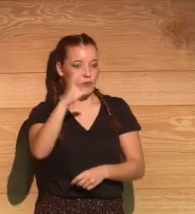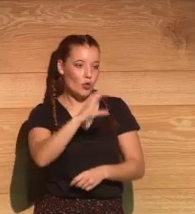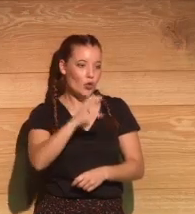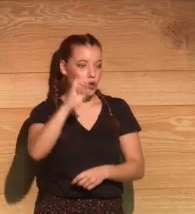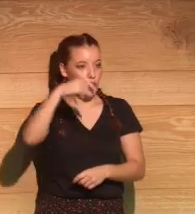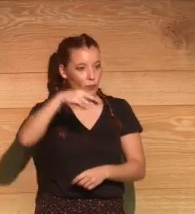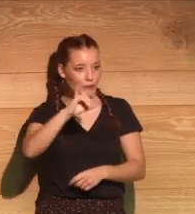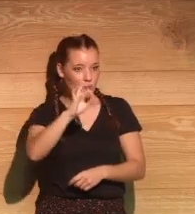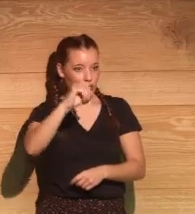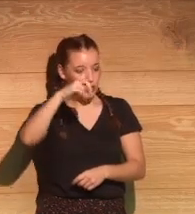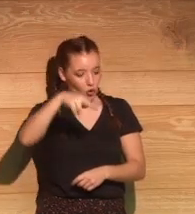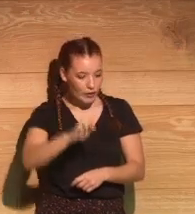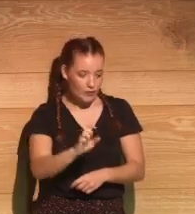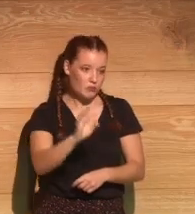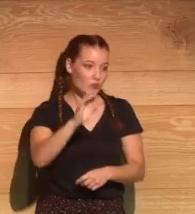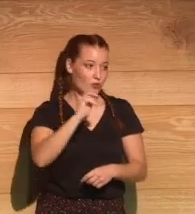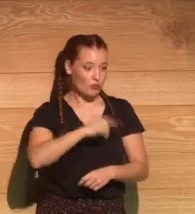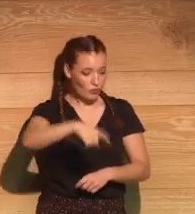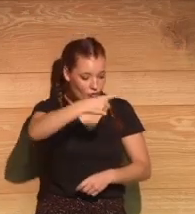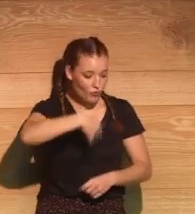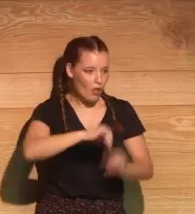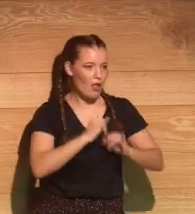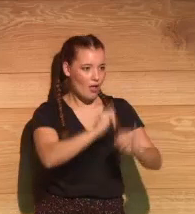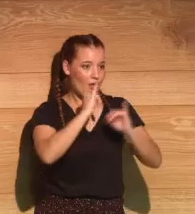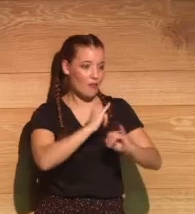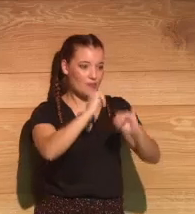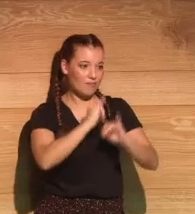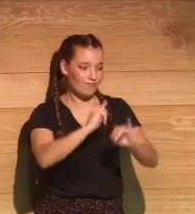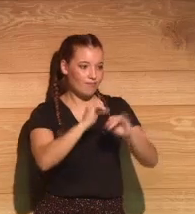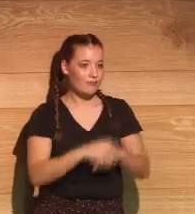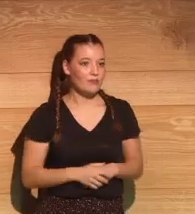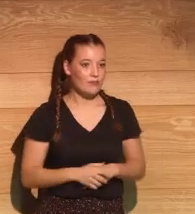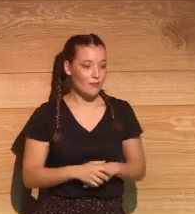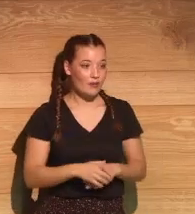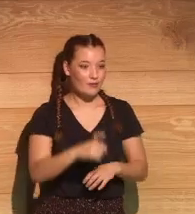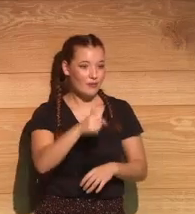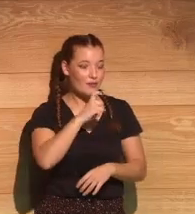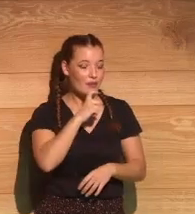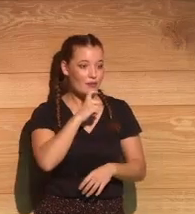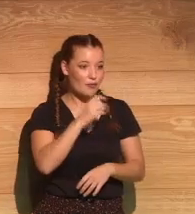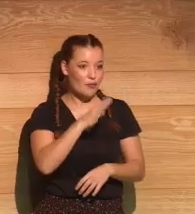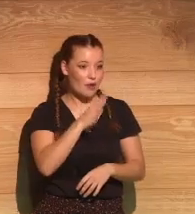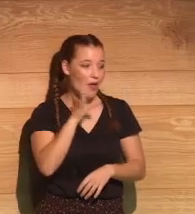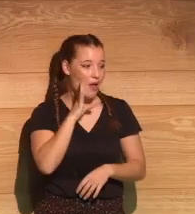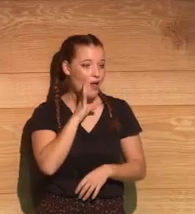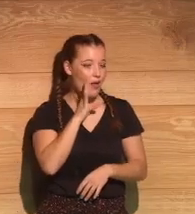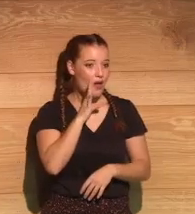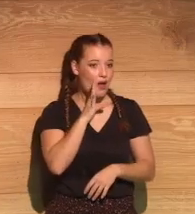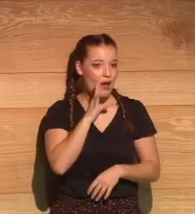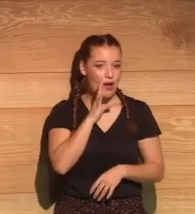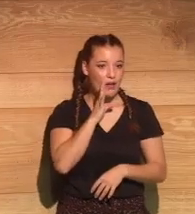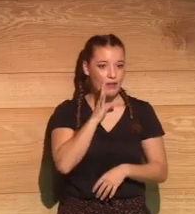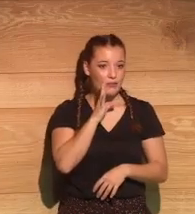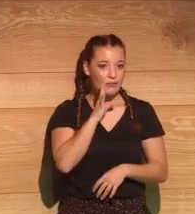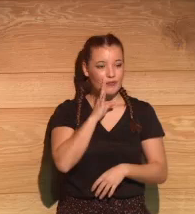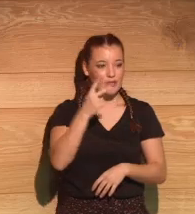O sea, realmente no podríamos definirlo de otra forma, ¿no? Es muy difícil, por lo que hemos dicho, es que realmente la experiencia de clase